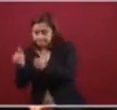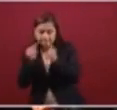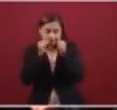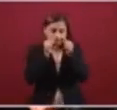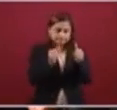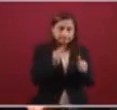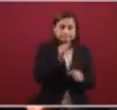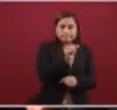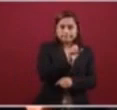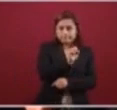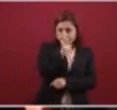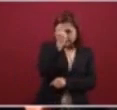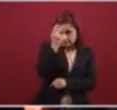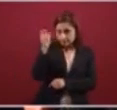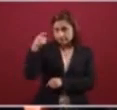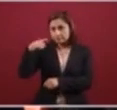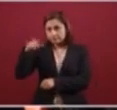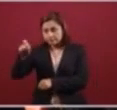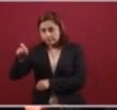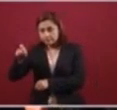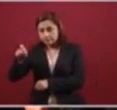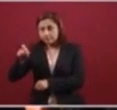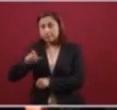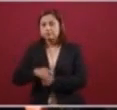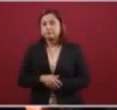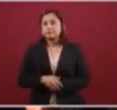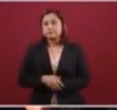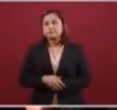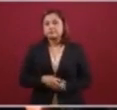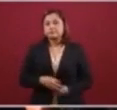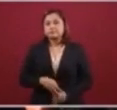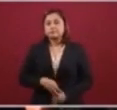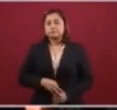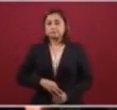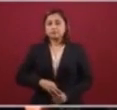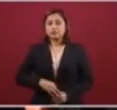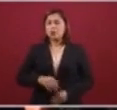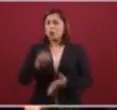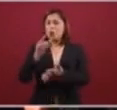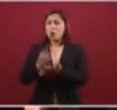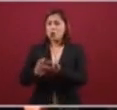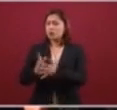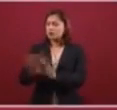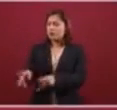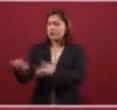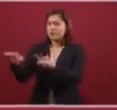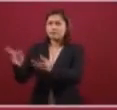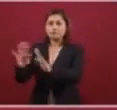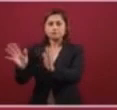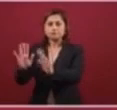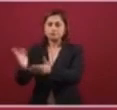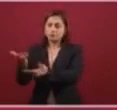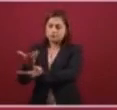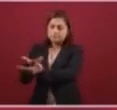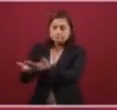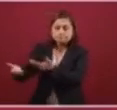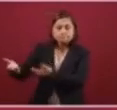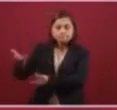decreto es buscar consensos buscar acuerdos